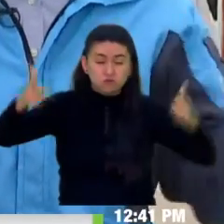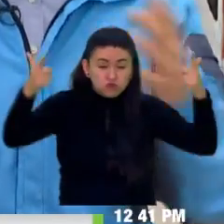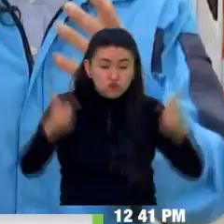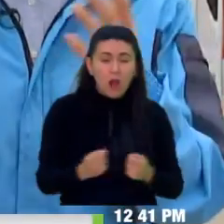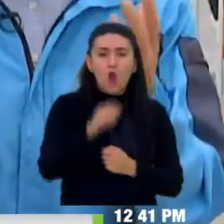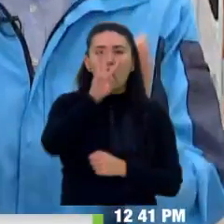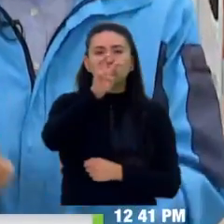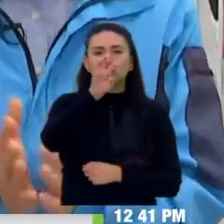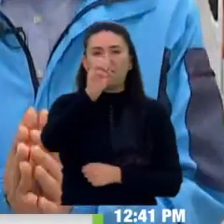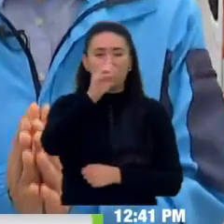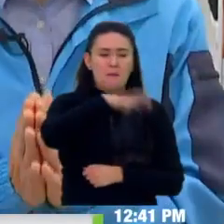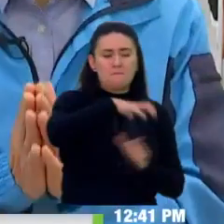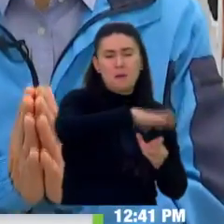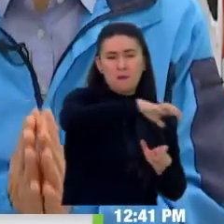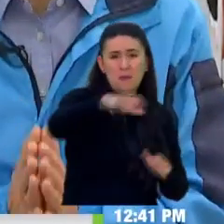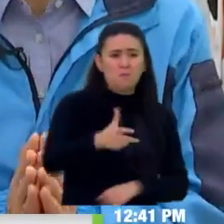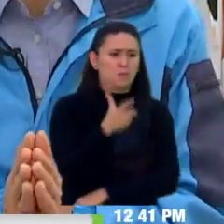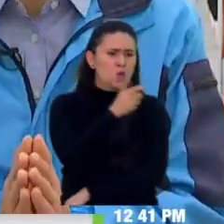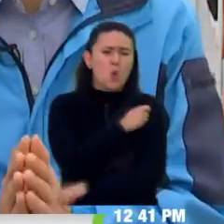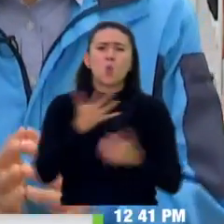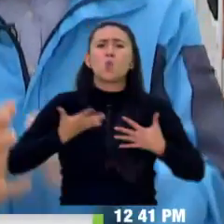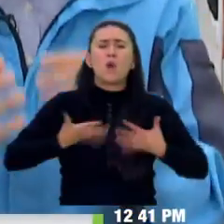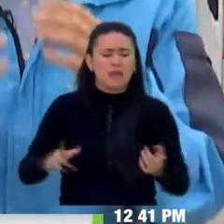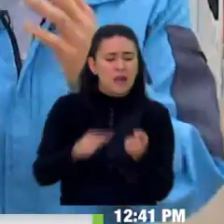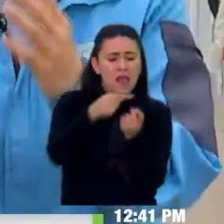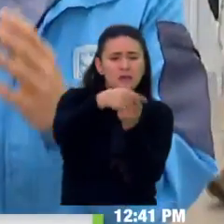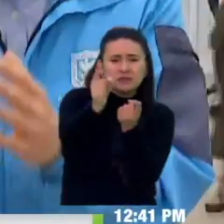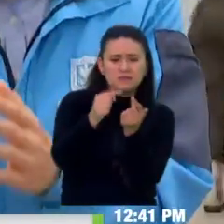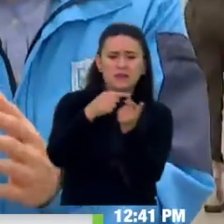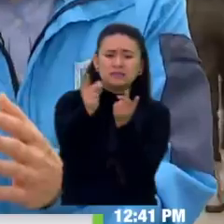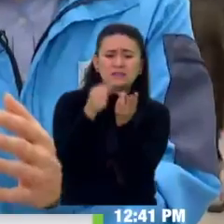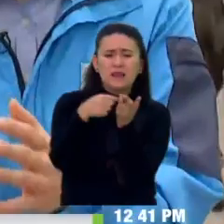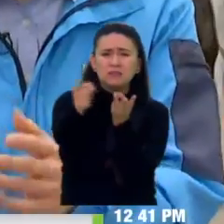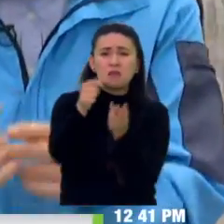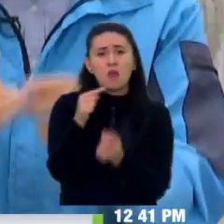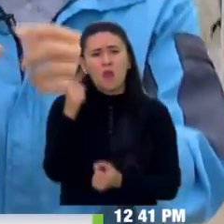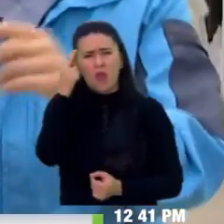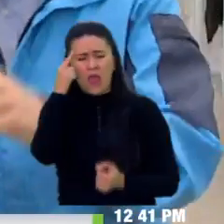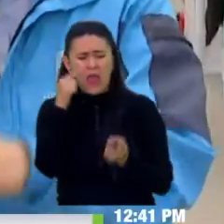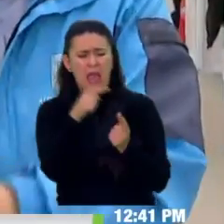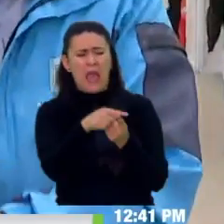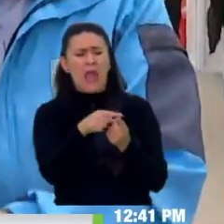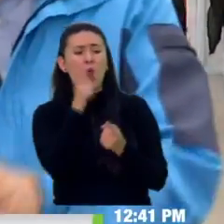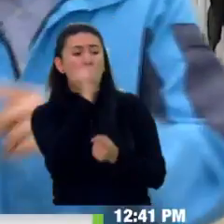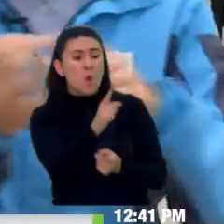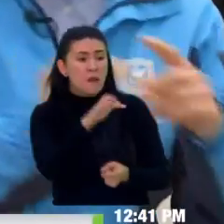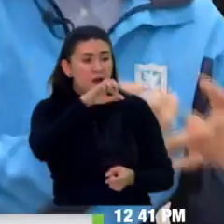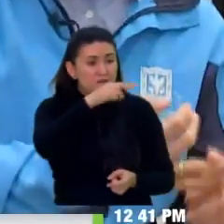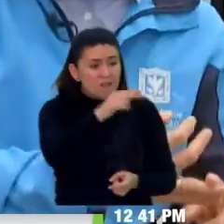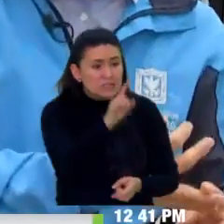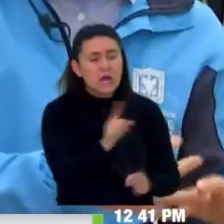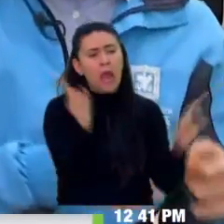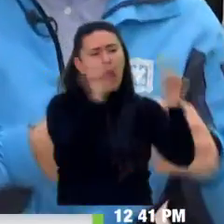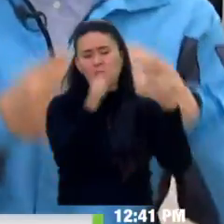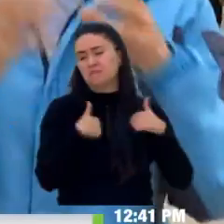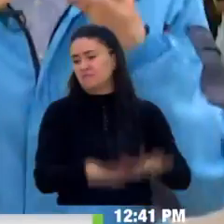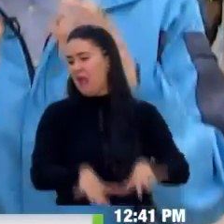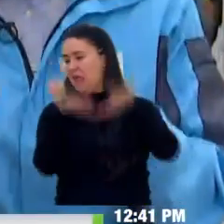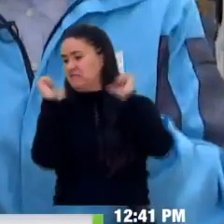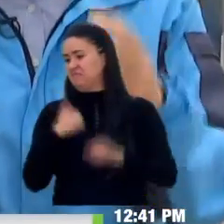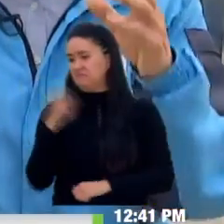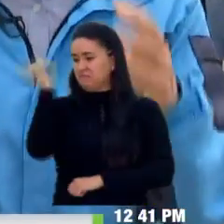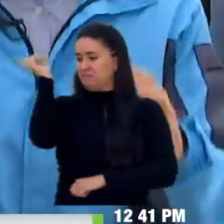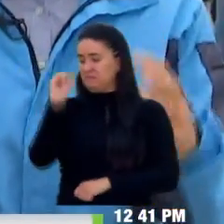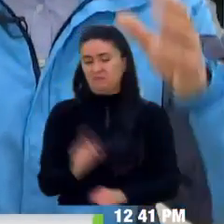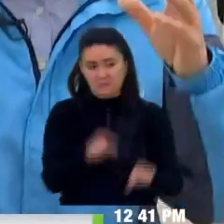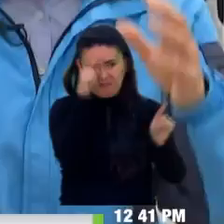vacunación. Todas las vacunas son buenísimas, su merced. No deje de ir a vacunarse que porque no hay de esta vacuna o de esta otra.